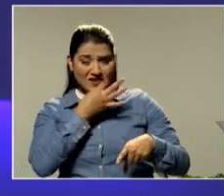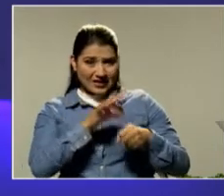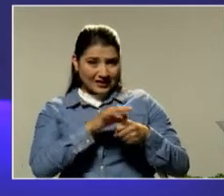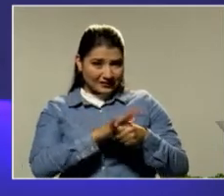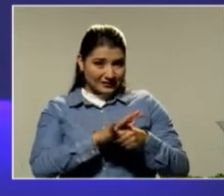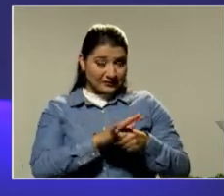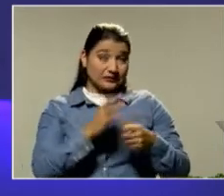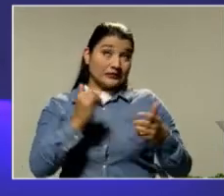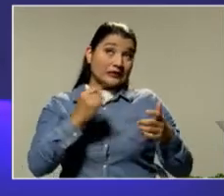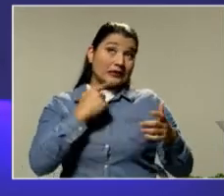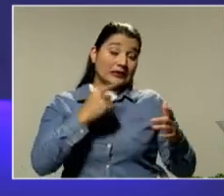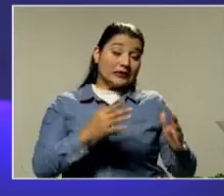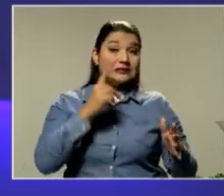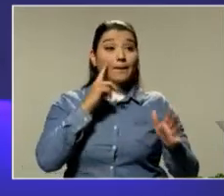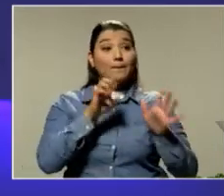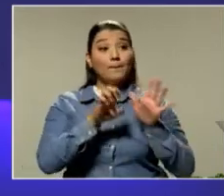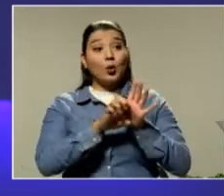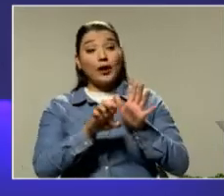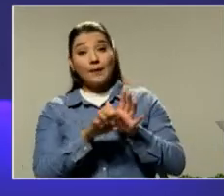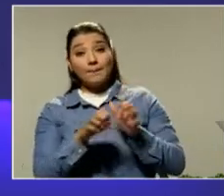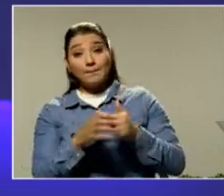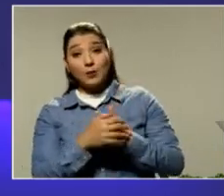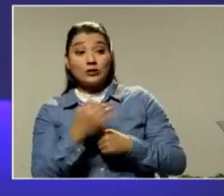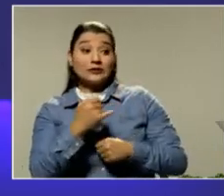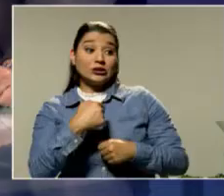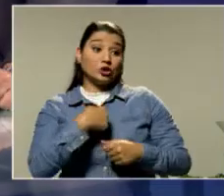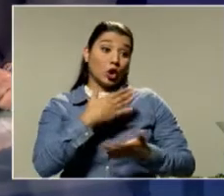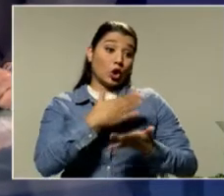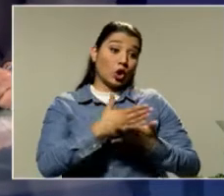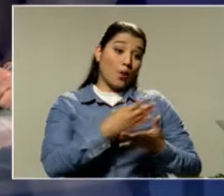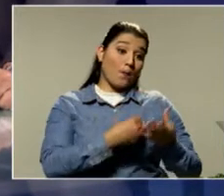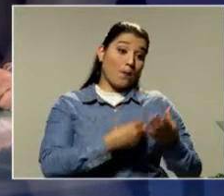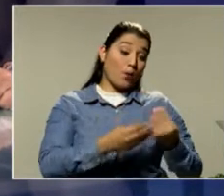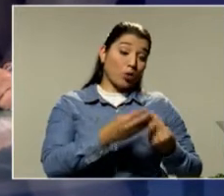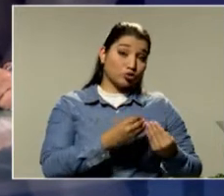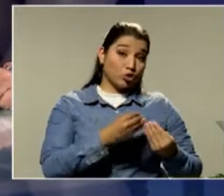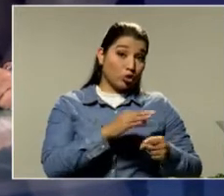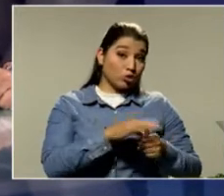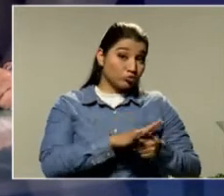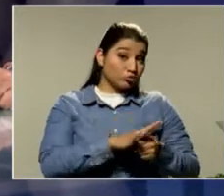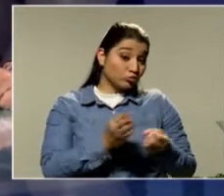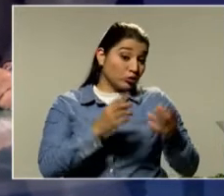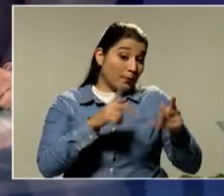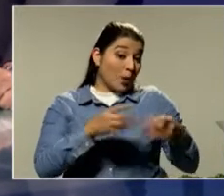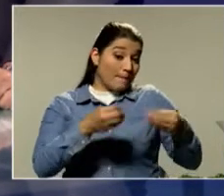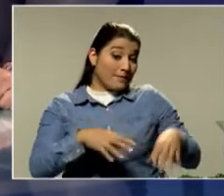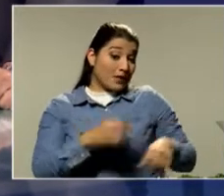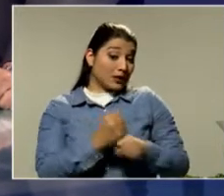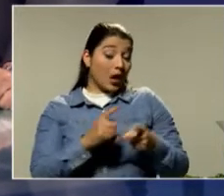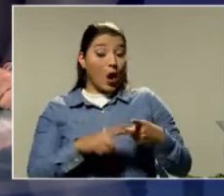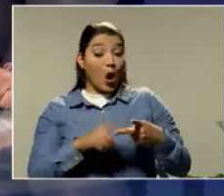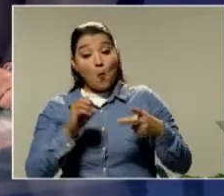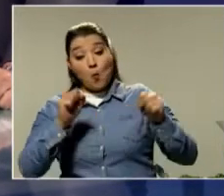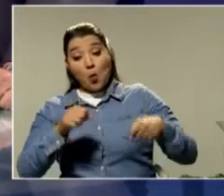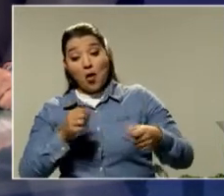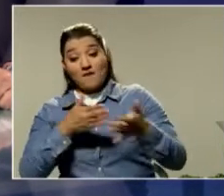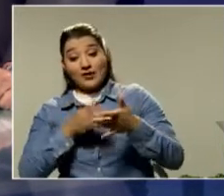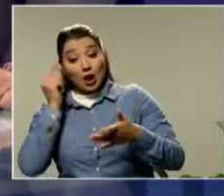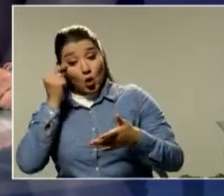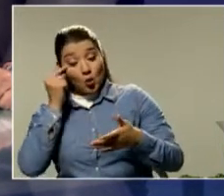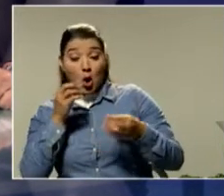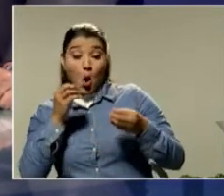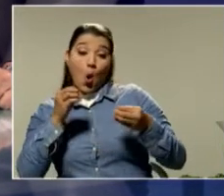levanto este cultivo, tanta gente se queda sin empleo, esto va a afectar al gobierno, va a afectar al presidente o lo va a afectar a usted como